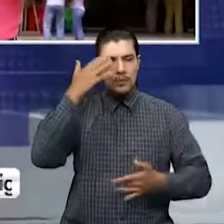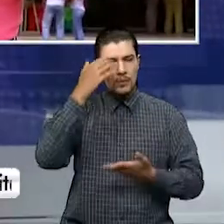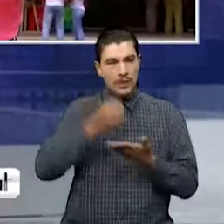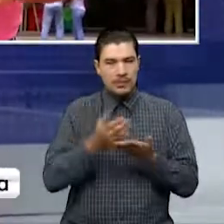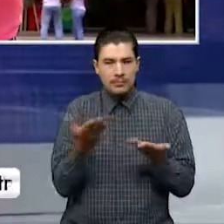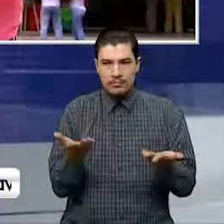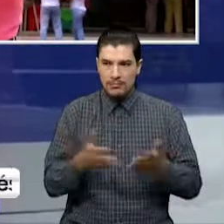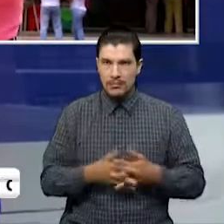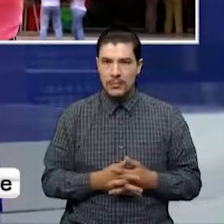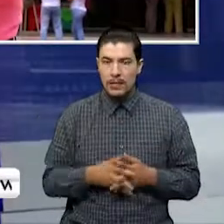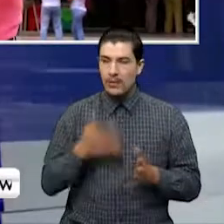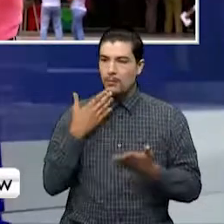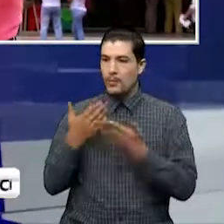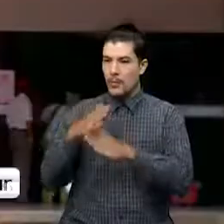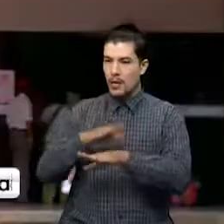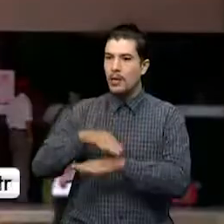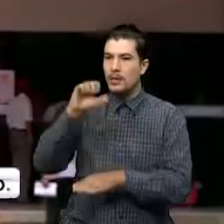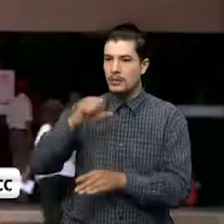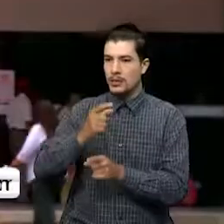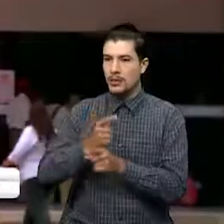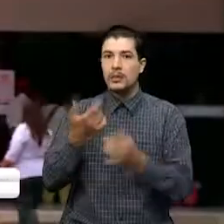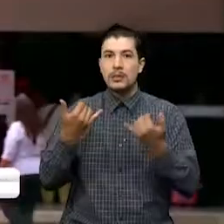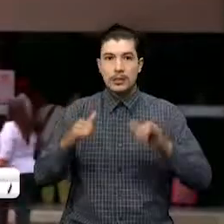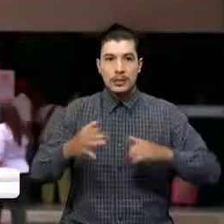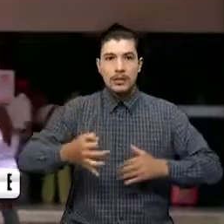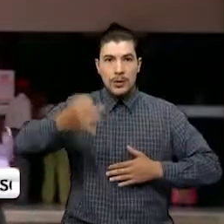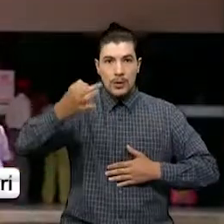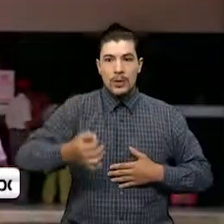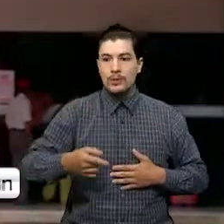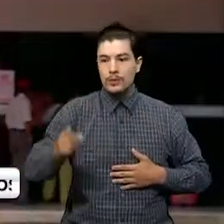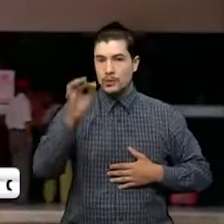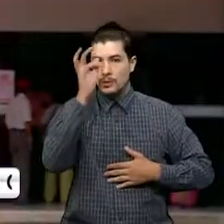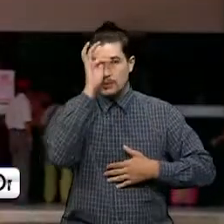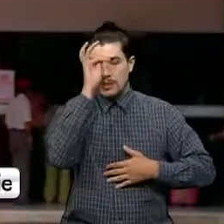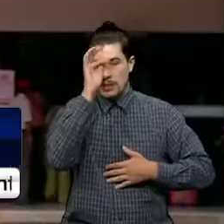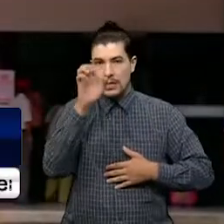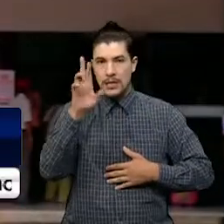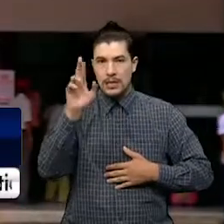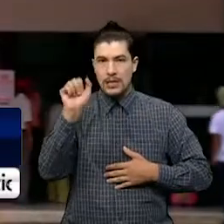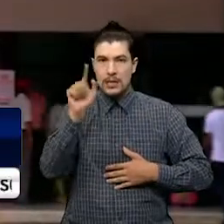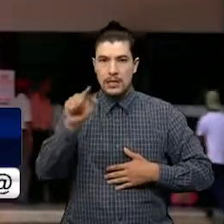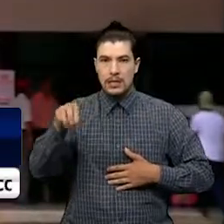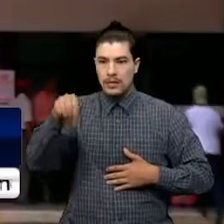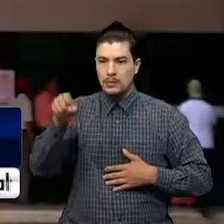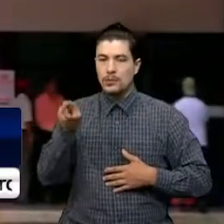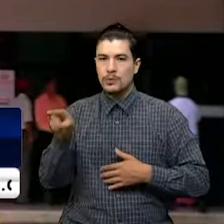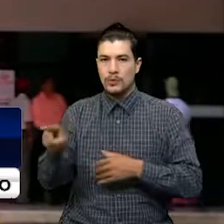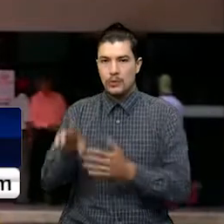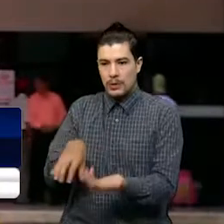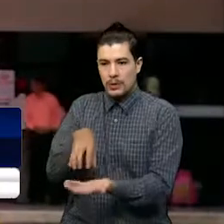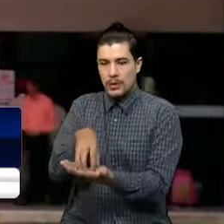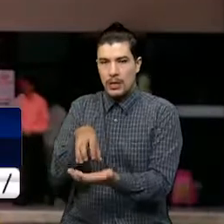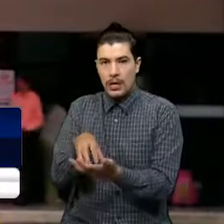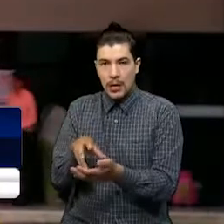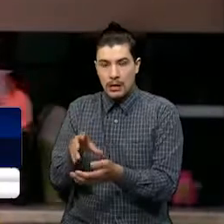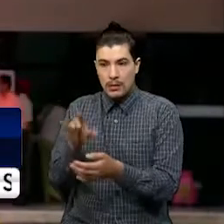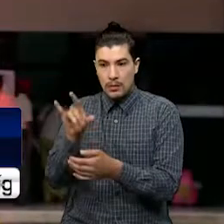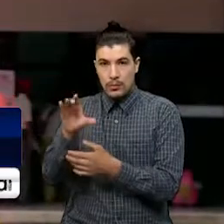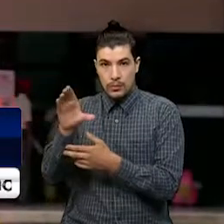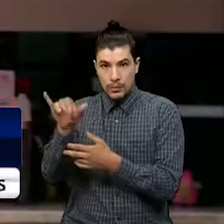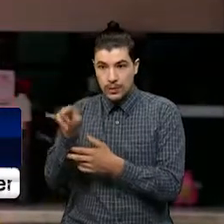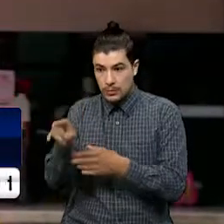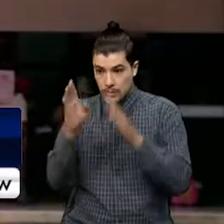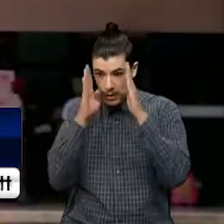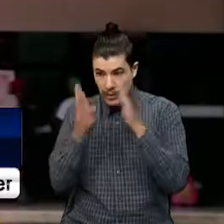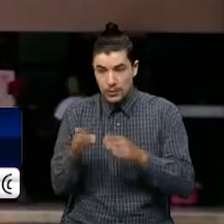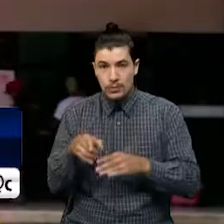Hola, muy buenas tardes. Pues así es, ya se confirmó por parte del Hospital Universitario Erasmo Mateo de Cúcuta que la unidad de cuidados intensivos está atendiendo a